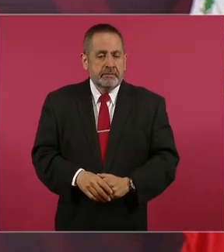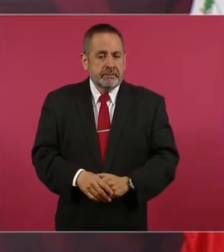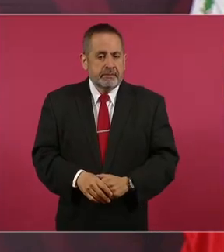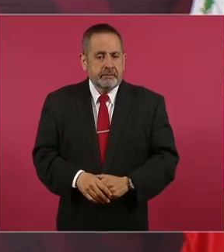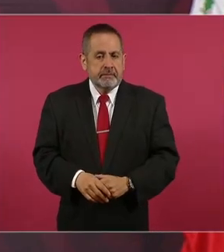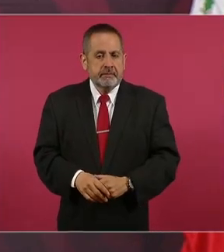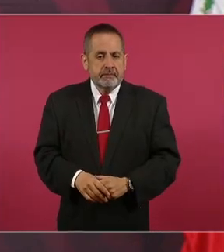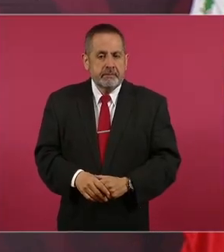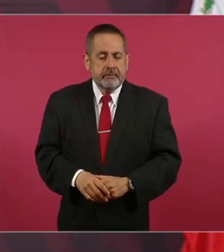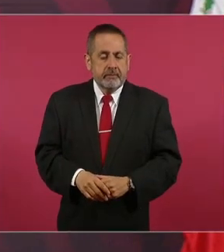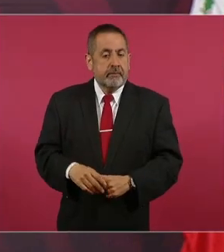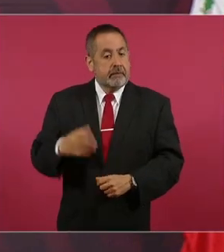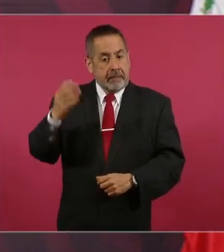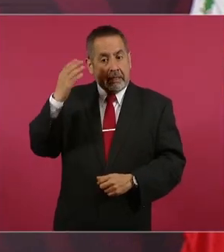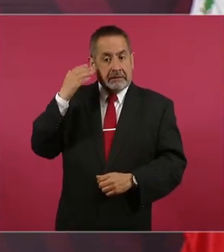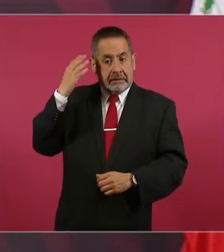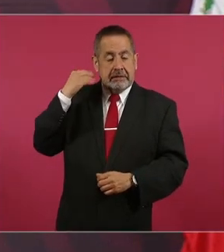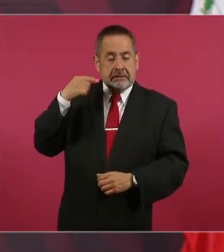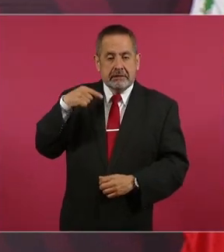creaba un cerco